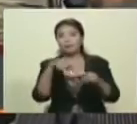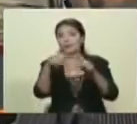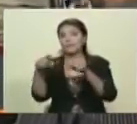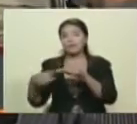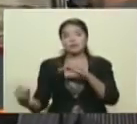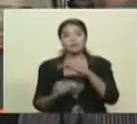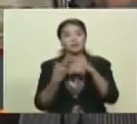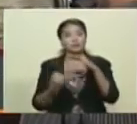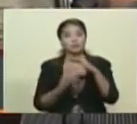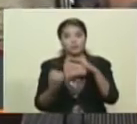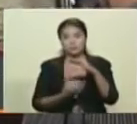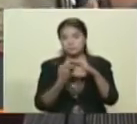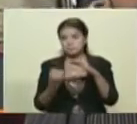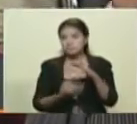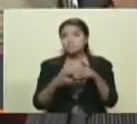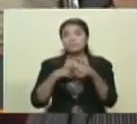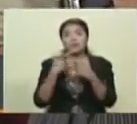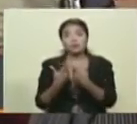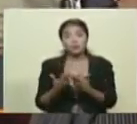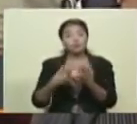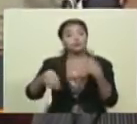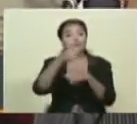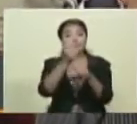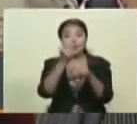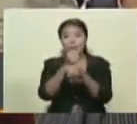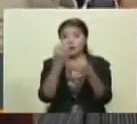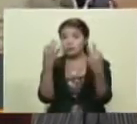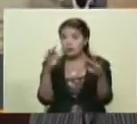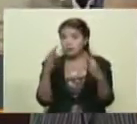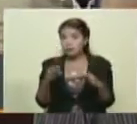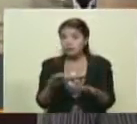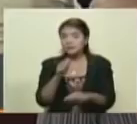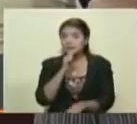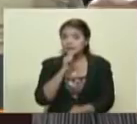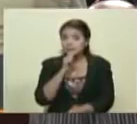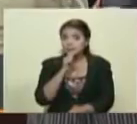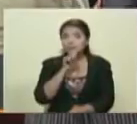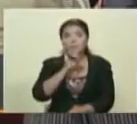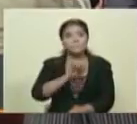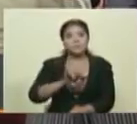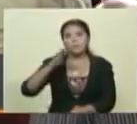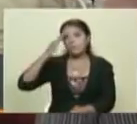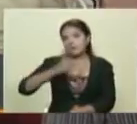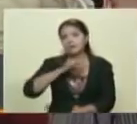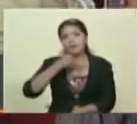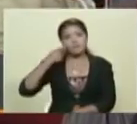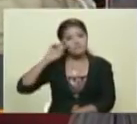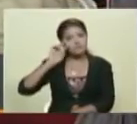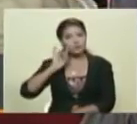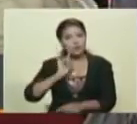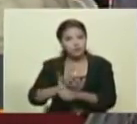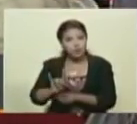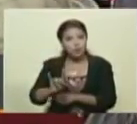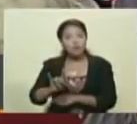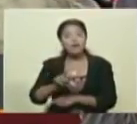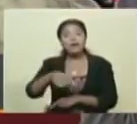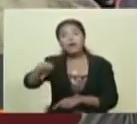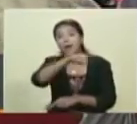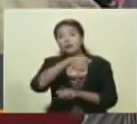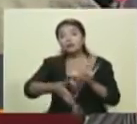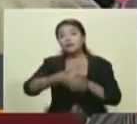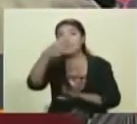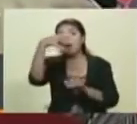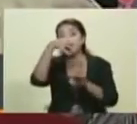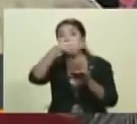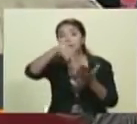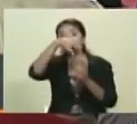inteligencia. Entonces sus operadores naturales son los militares traidores que se fueron a la Plaza Altamira y